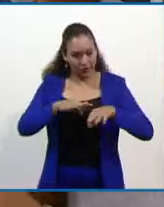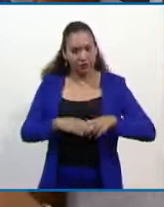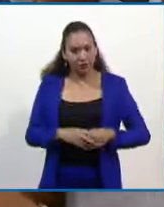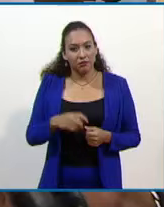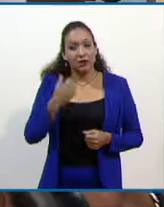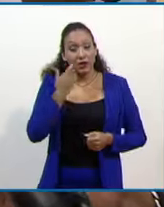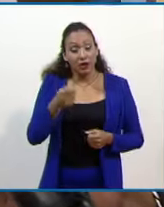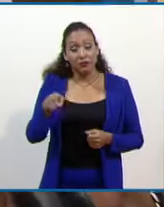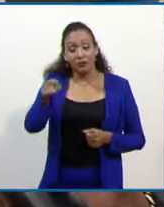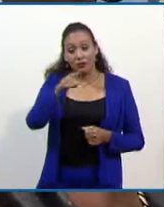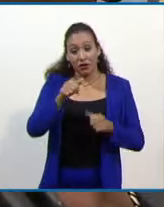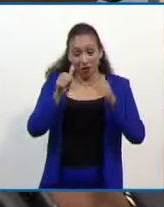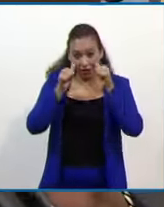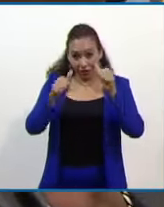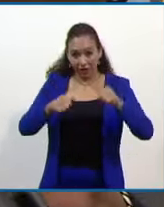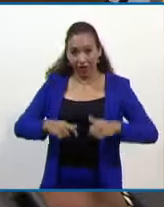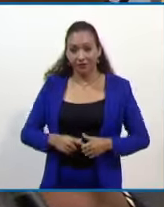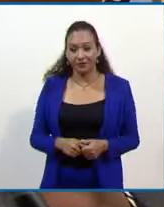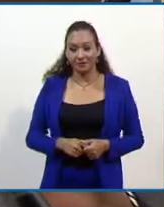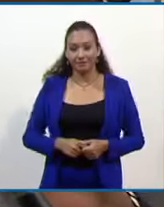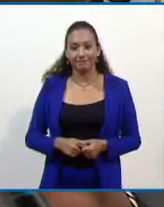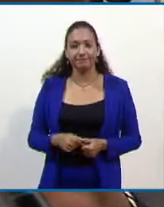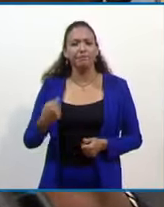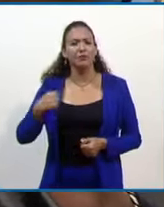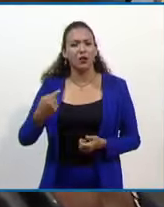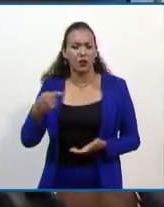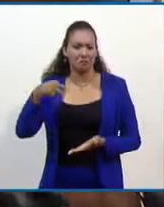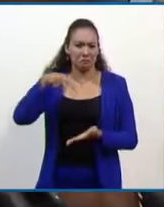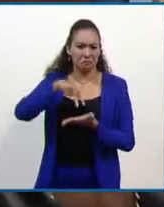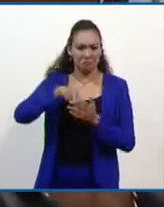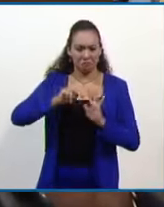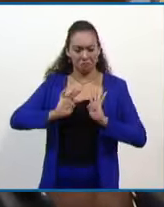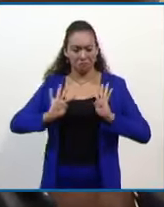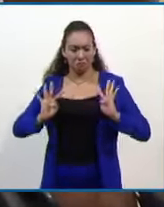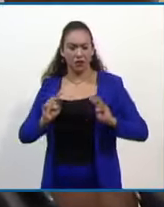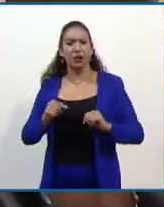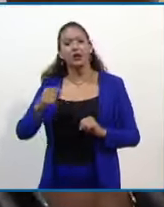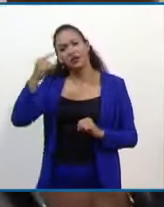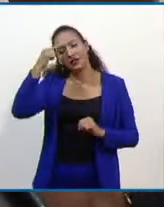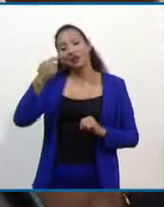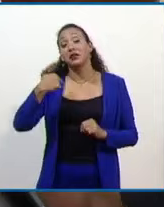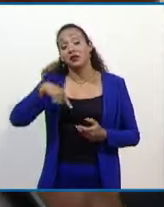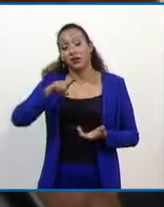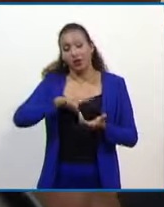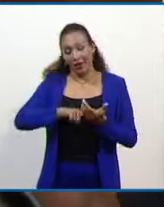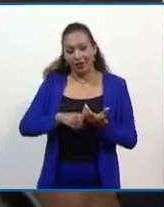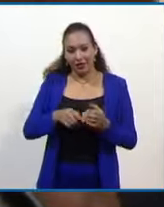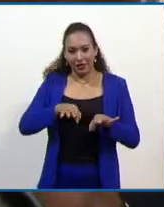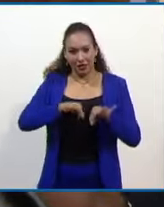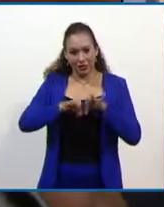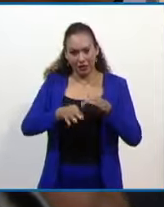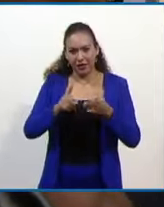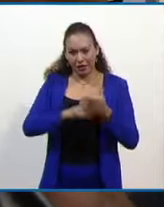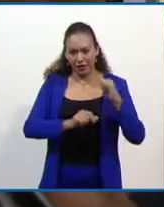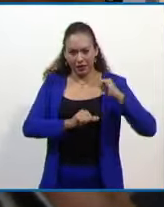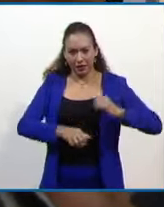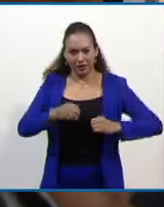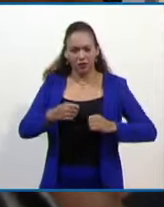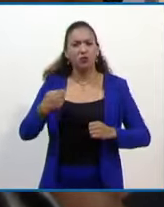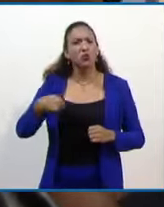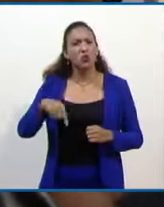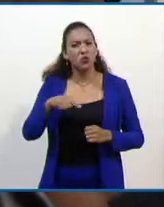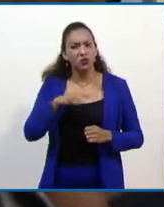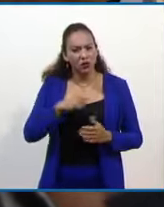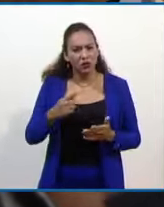los derechos de todos. Estamos haciendo valer y alzar nuestra voz como trabajadores del Poder Judicial. No somos